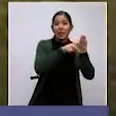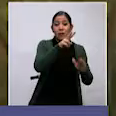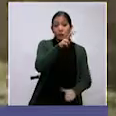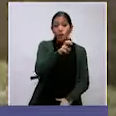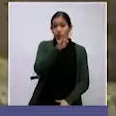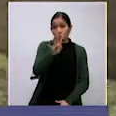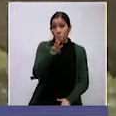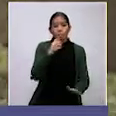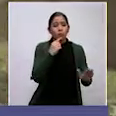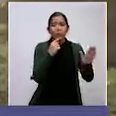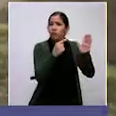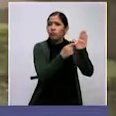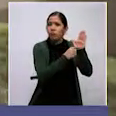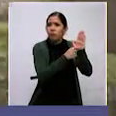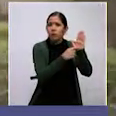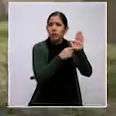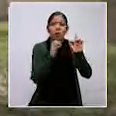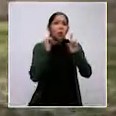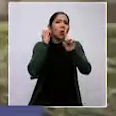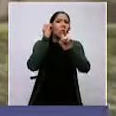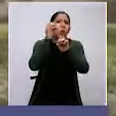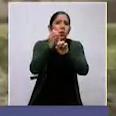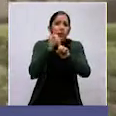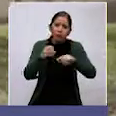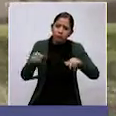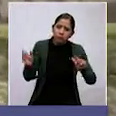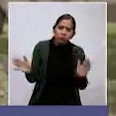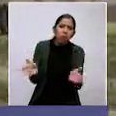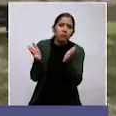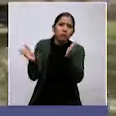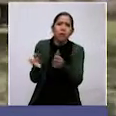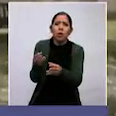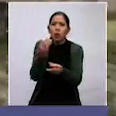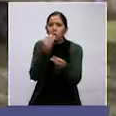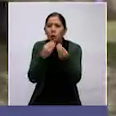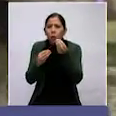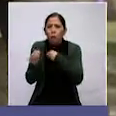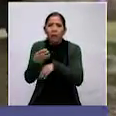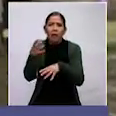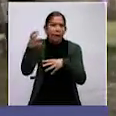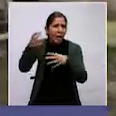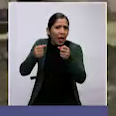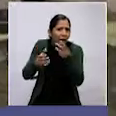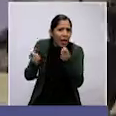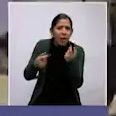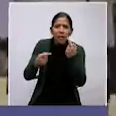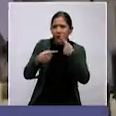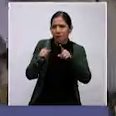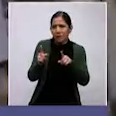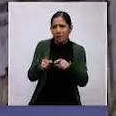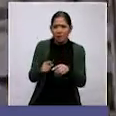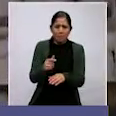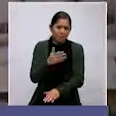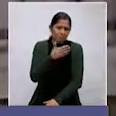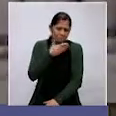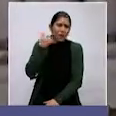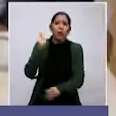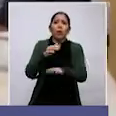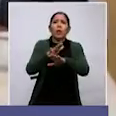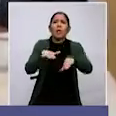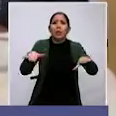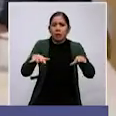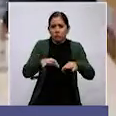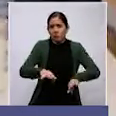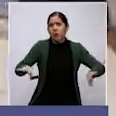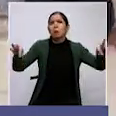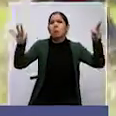sus objetivos promover el consumo de productos lácteos, y mejor si son en estos sectores tan importantes de la población como